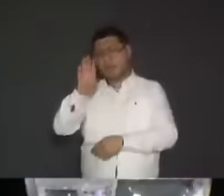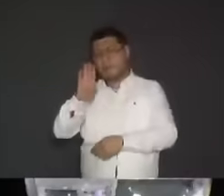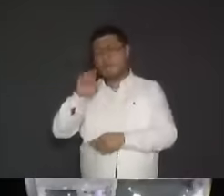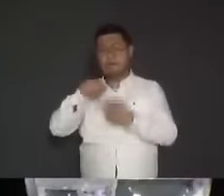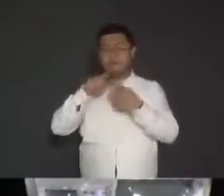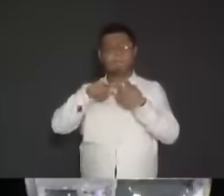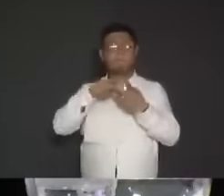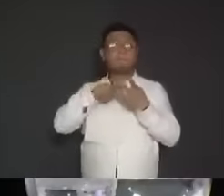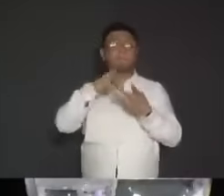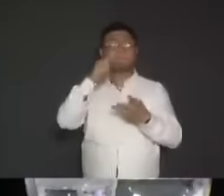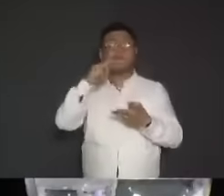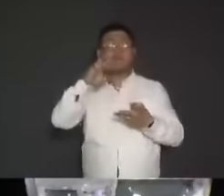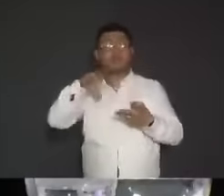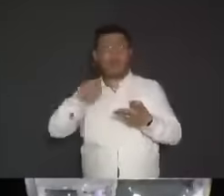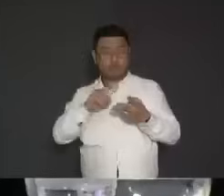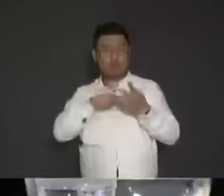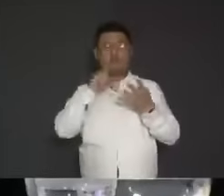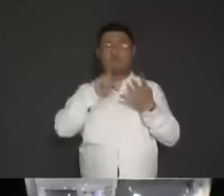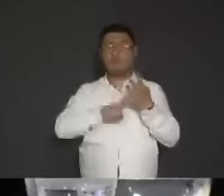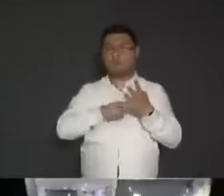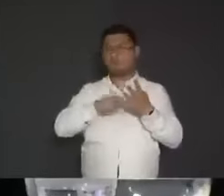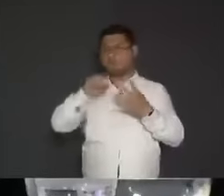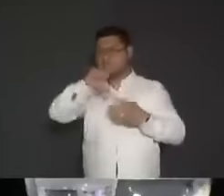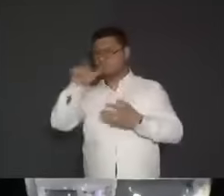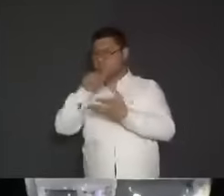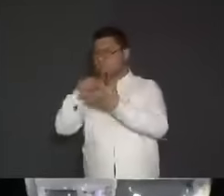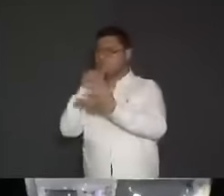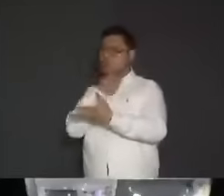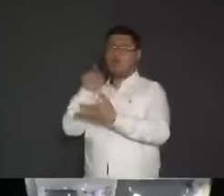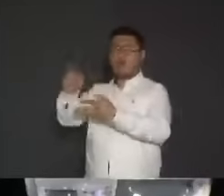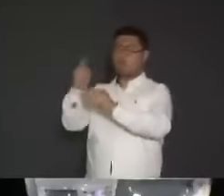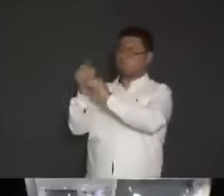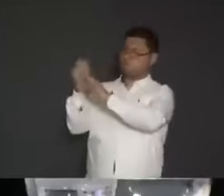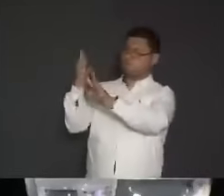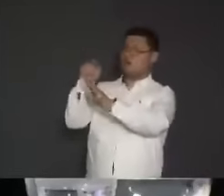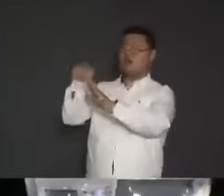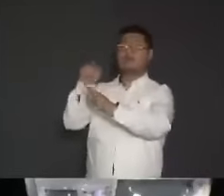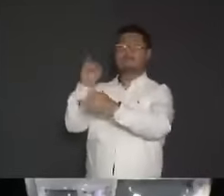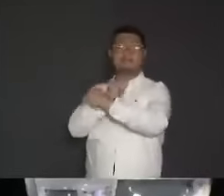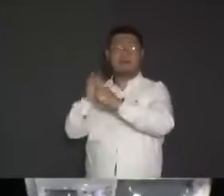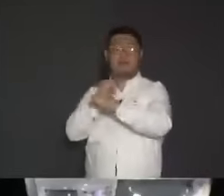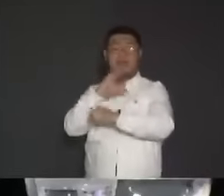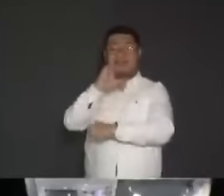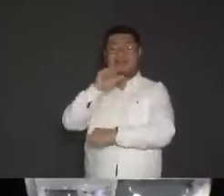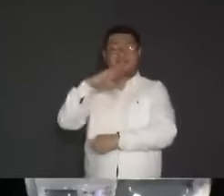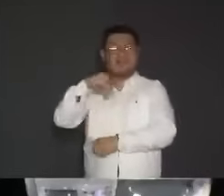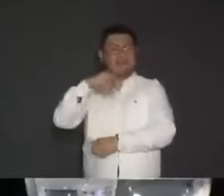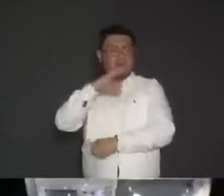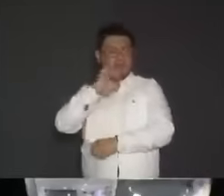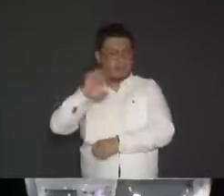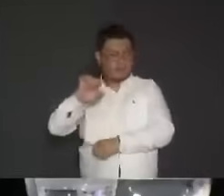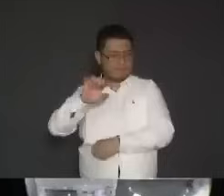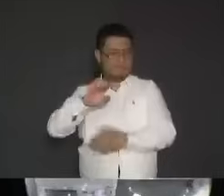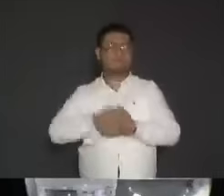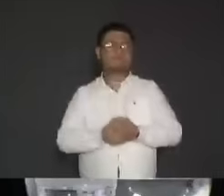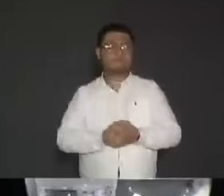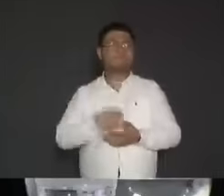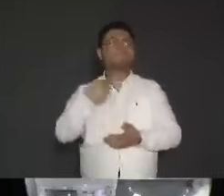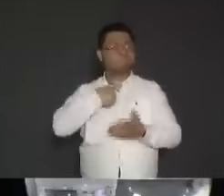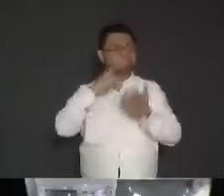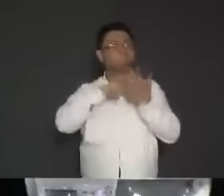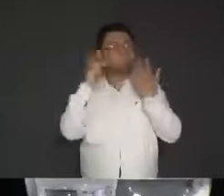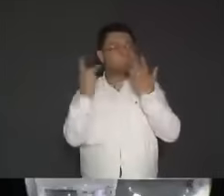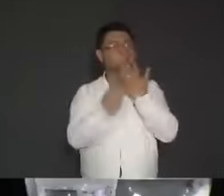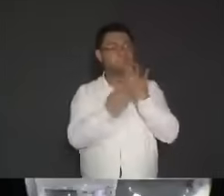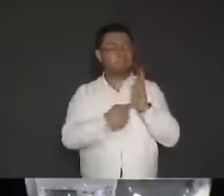Celestún a Río Lagartos y la exonas en Ejenera, en Motul, Izamal y Acanqué. Propongo conectar el Tren